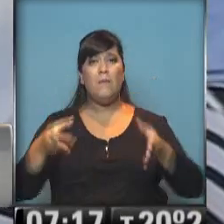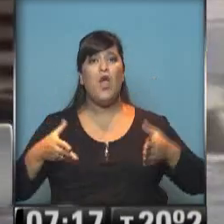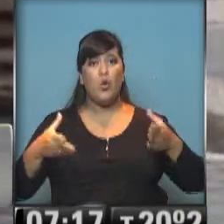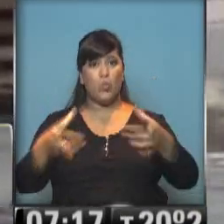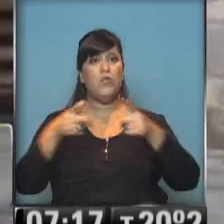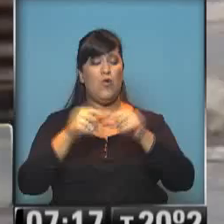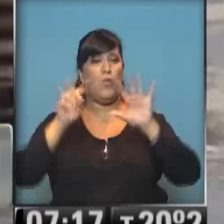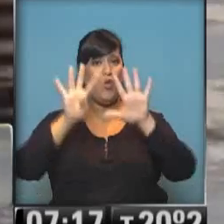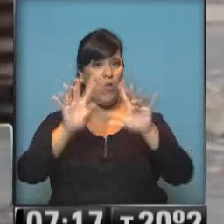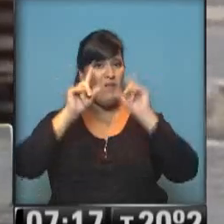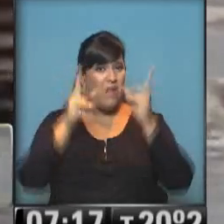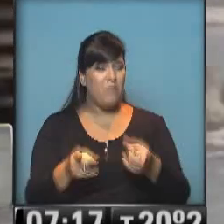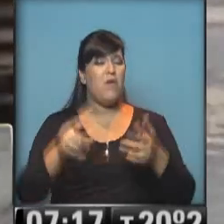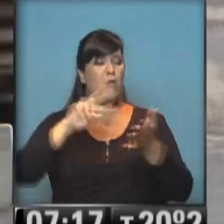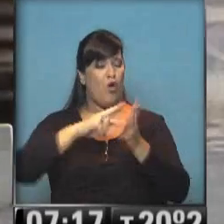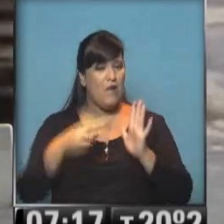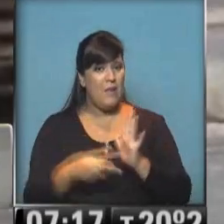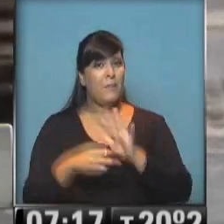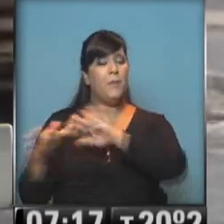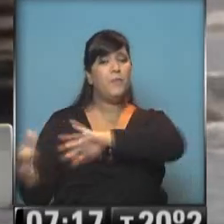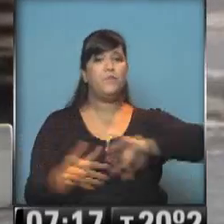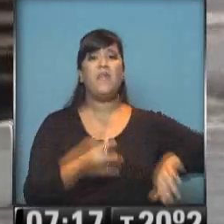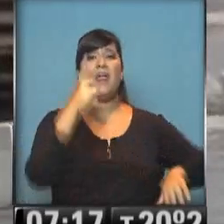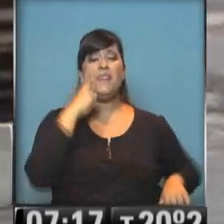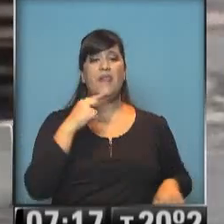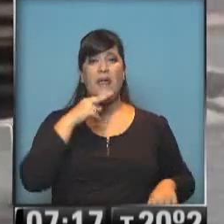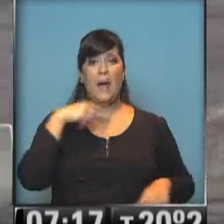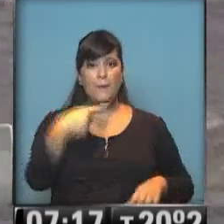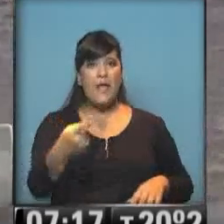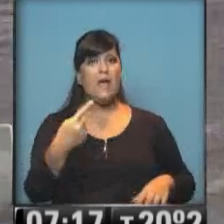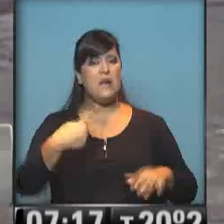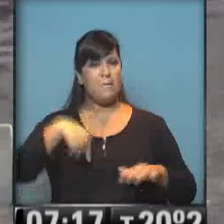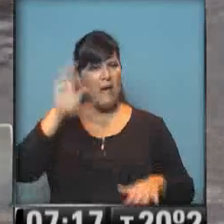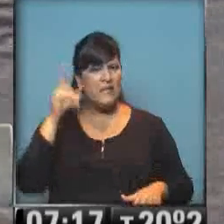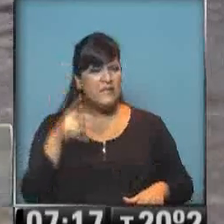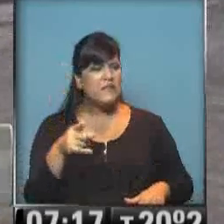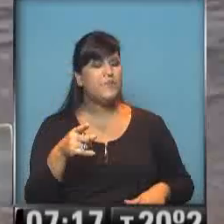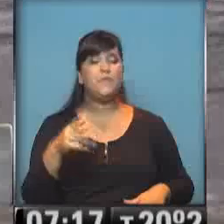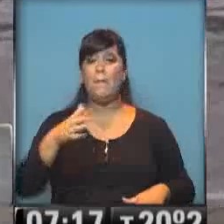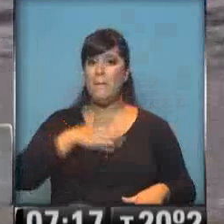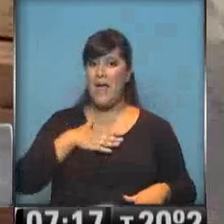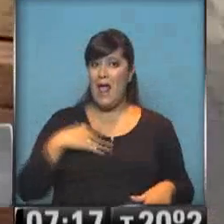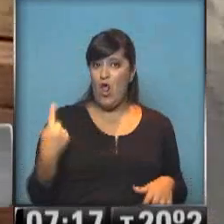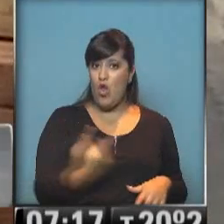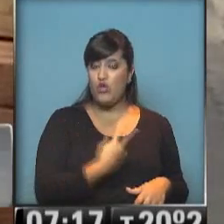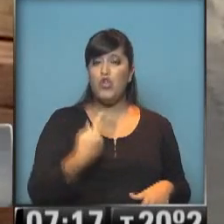llega. ¿Se supone que el día viernes será el día que va a tener mayor importancia? Para nosotros el día